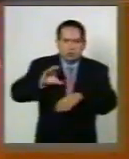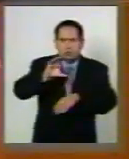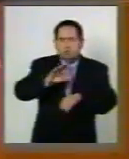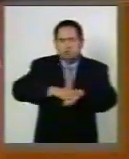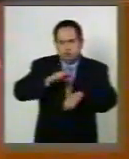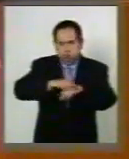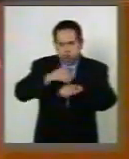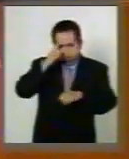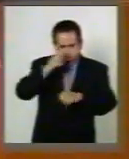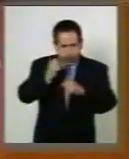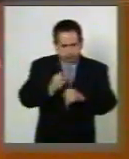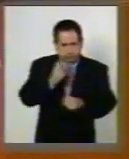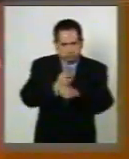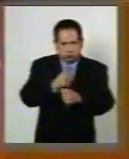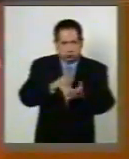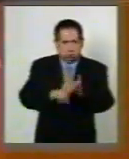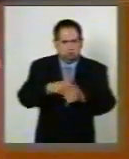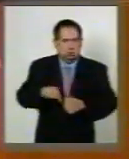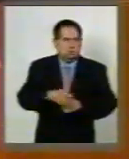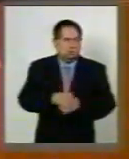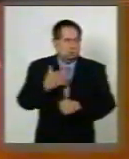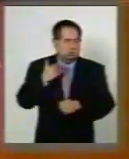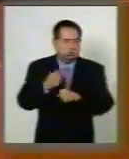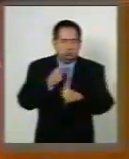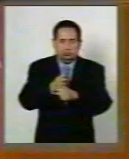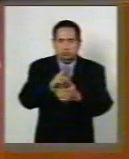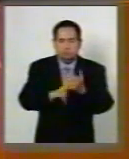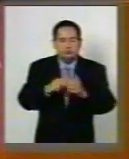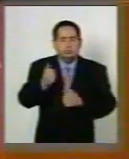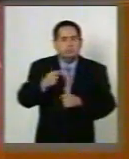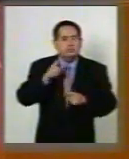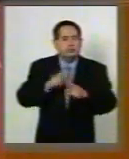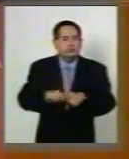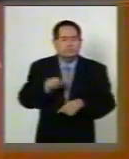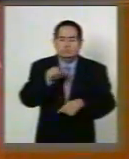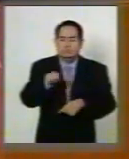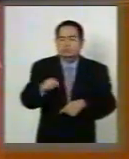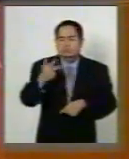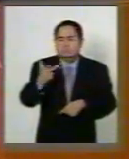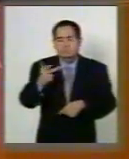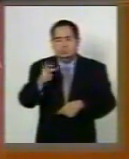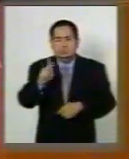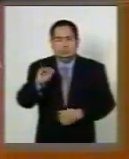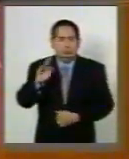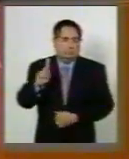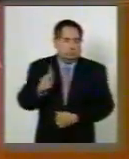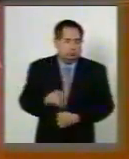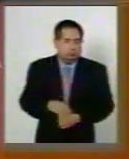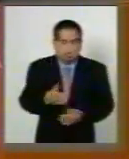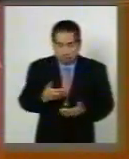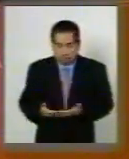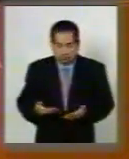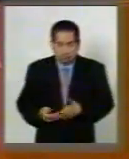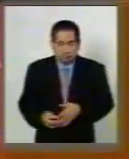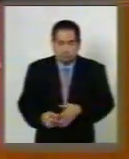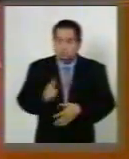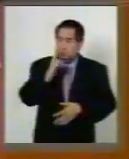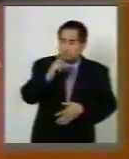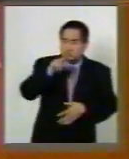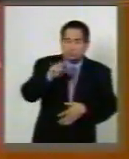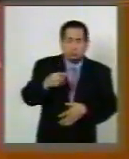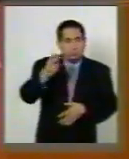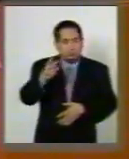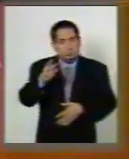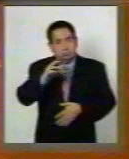En el 2006, el gasto en seguridad representaba el 0.8 del PIB. Hoy tenemos el